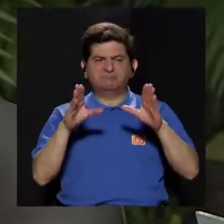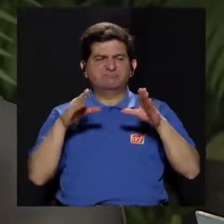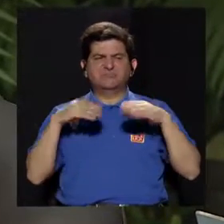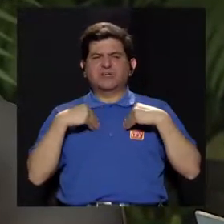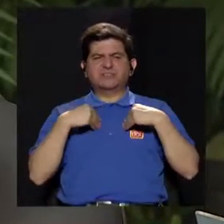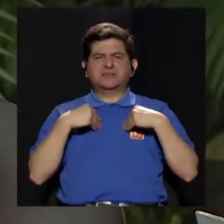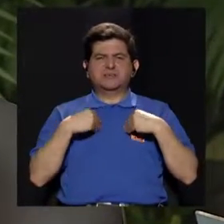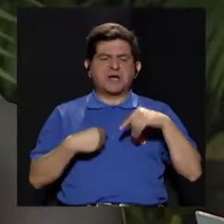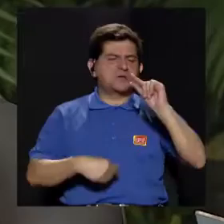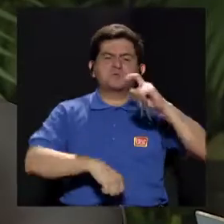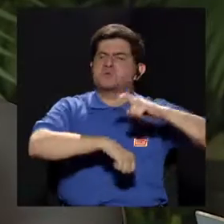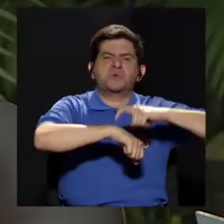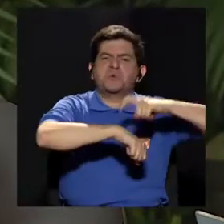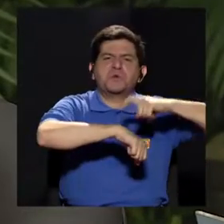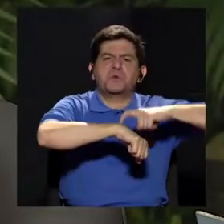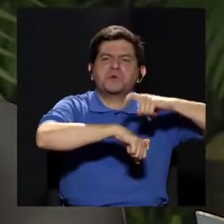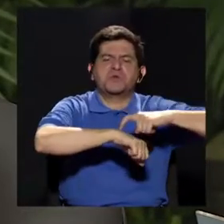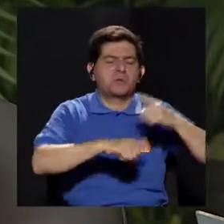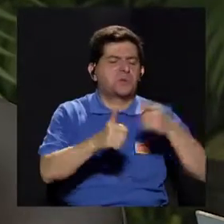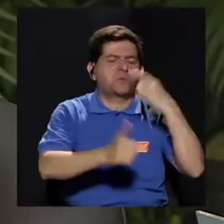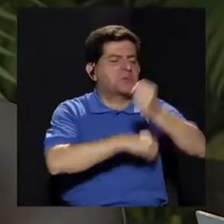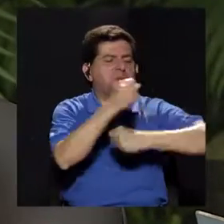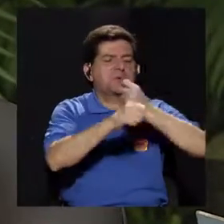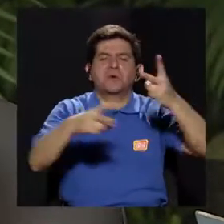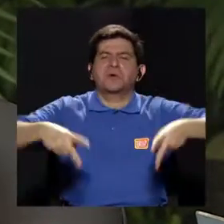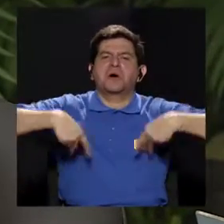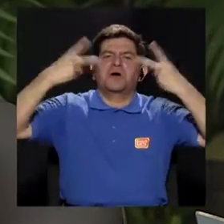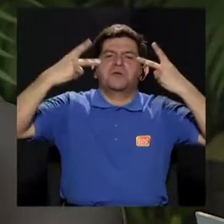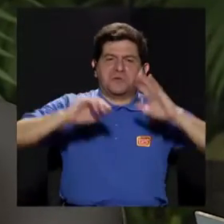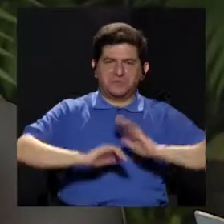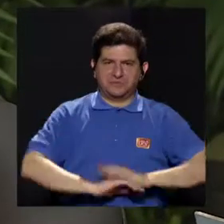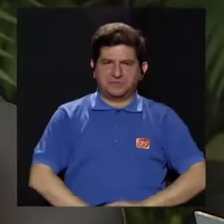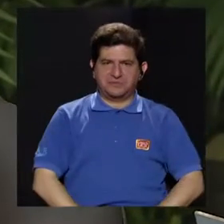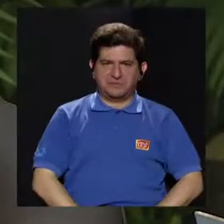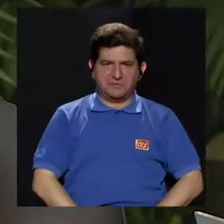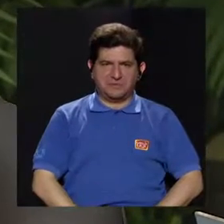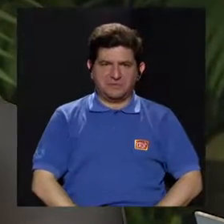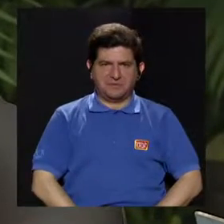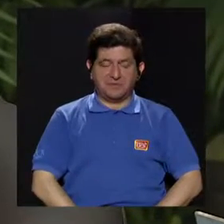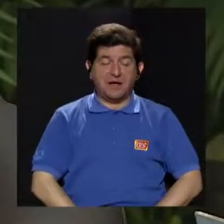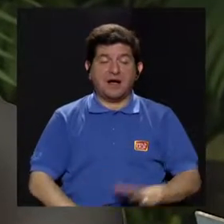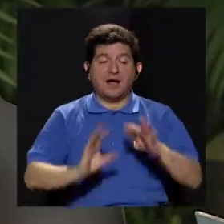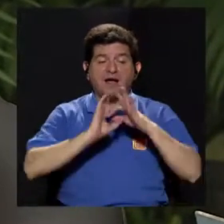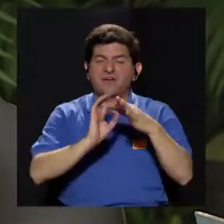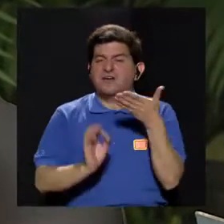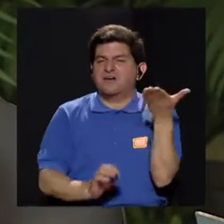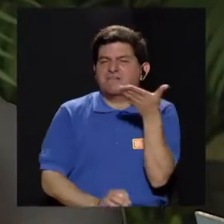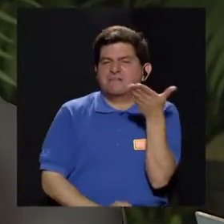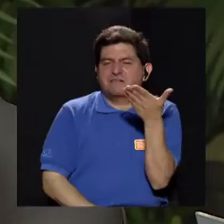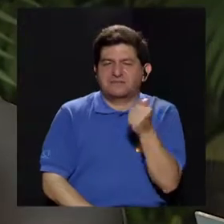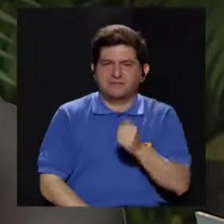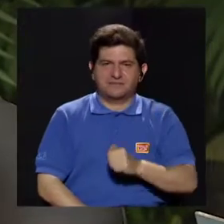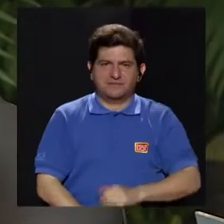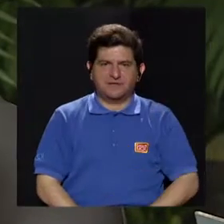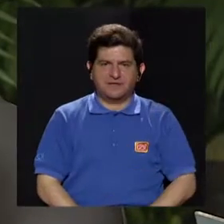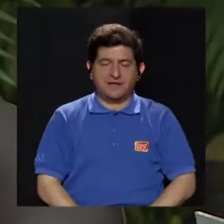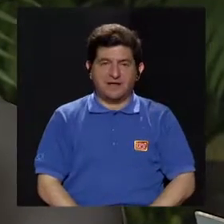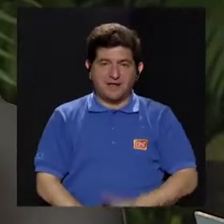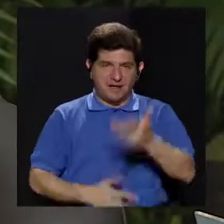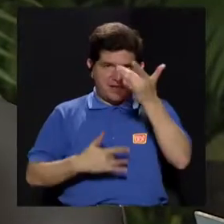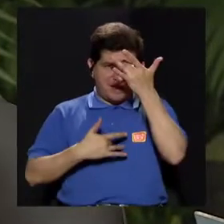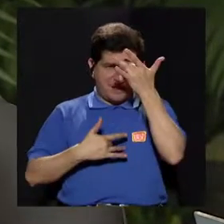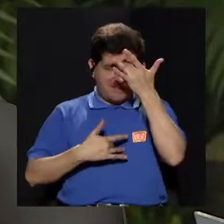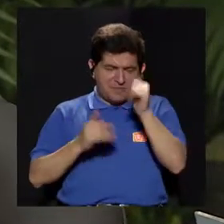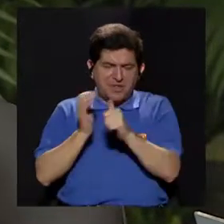intolerancias transitorias en el primer año de vida a la lactosa relacionadas con